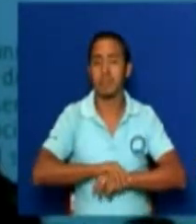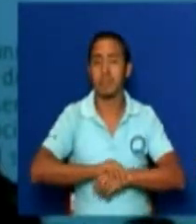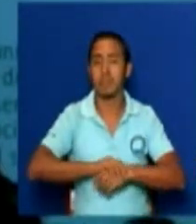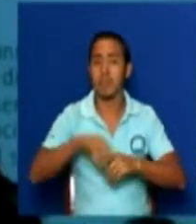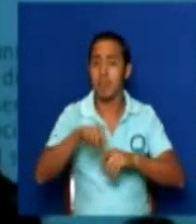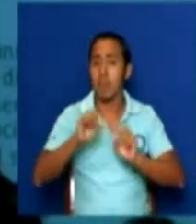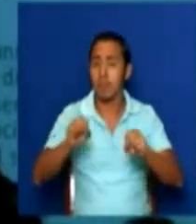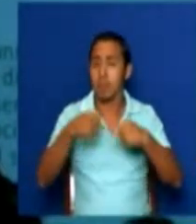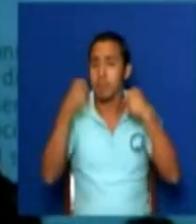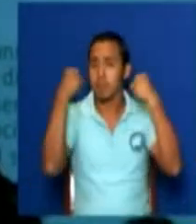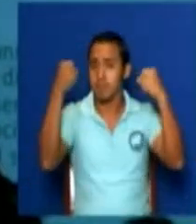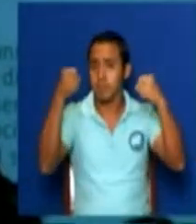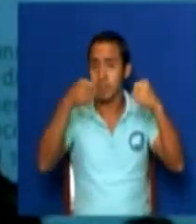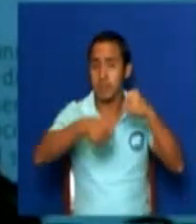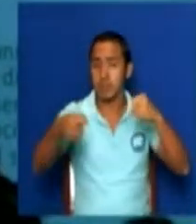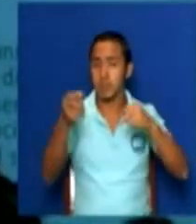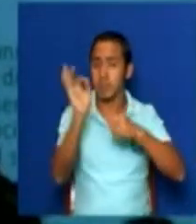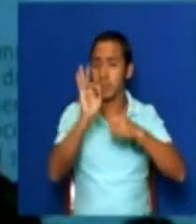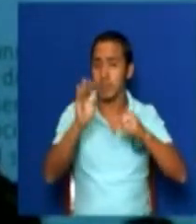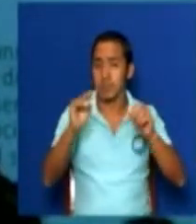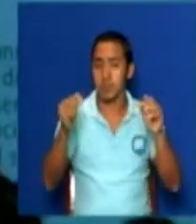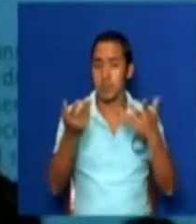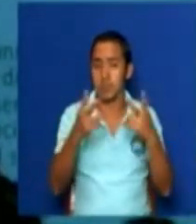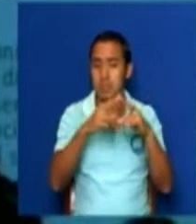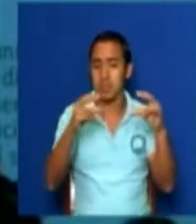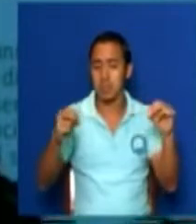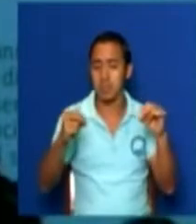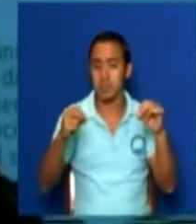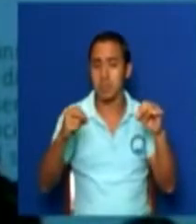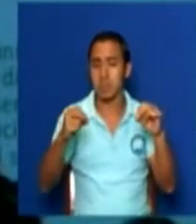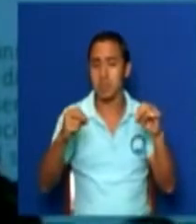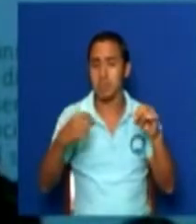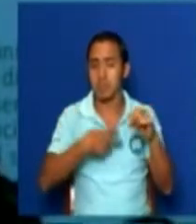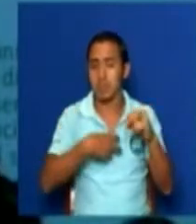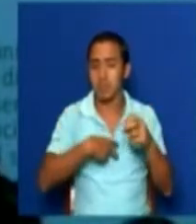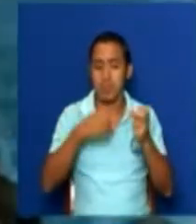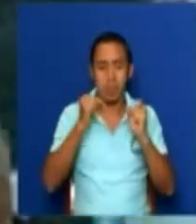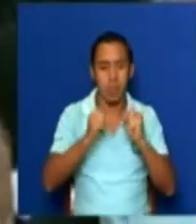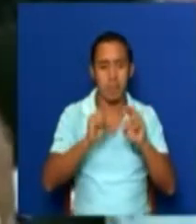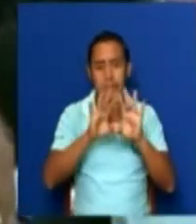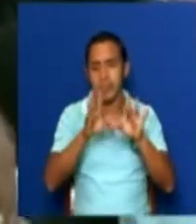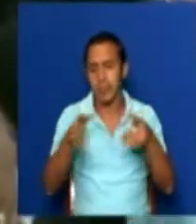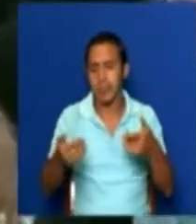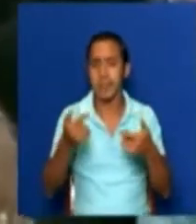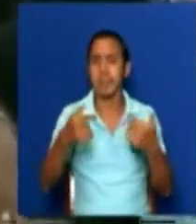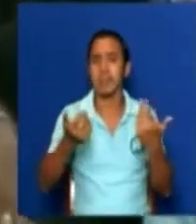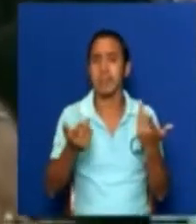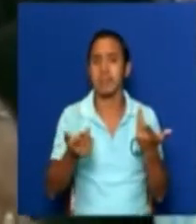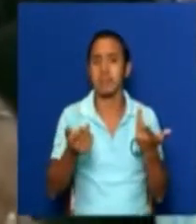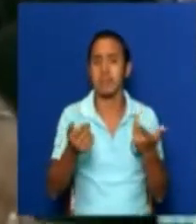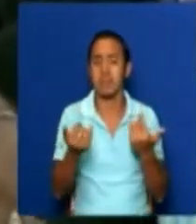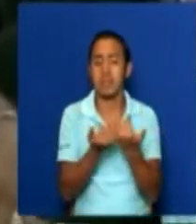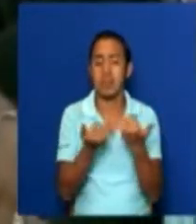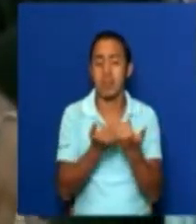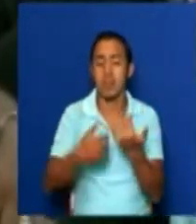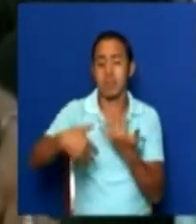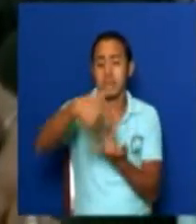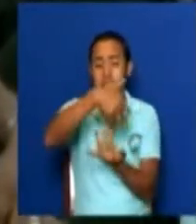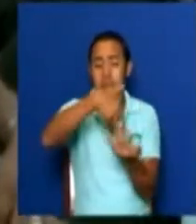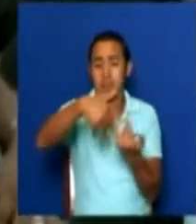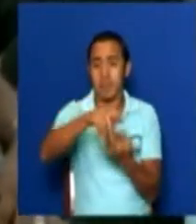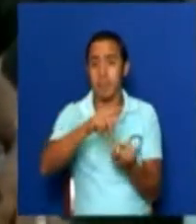Reforzamos el exitoso modelo nicaragüense de seguridad ciudadana y humana que tiene como eje fundamental la estrecha